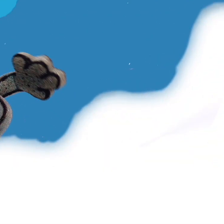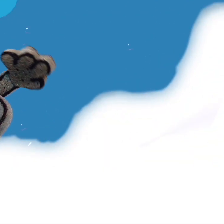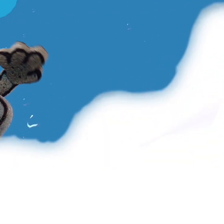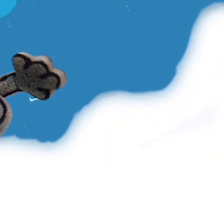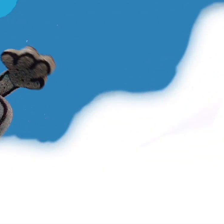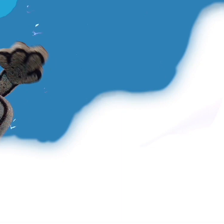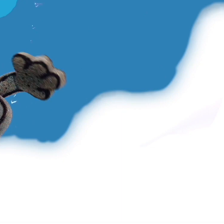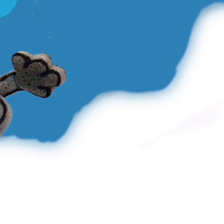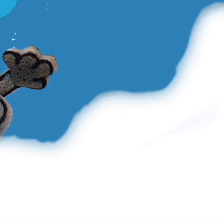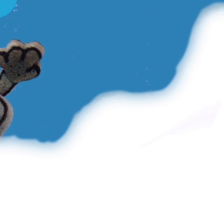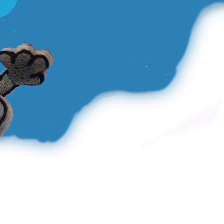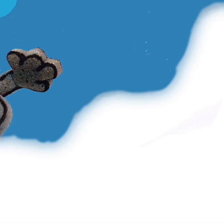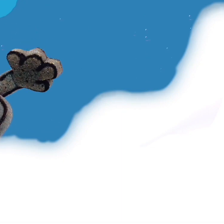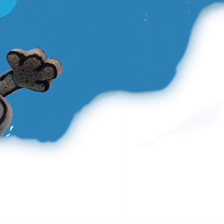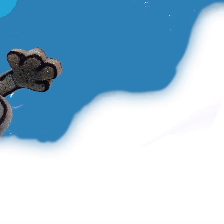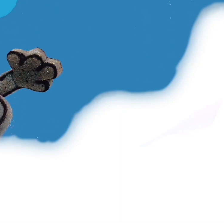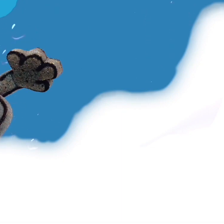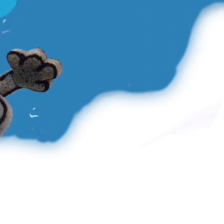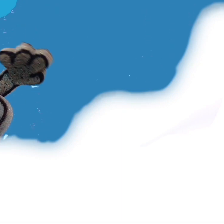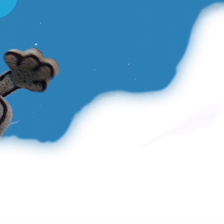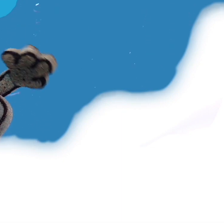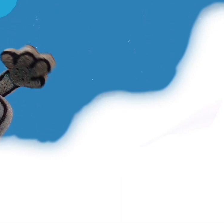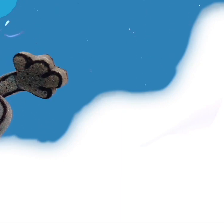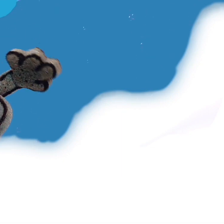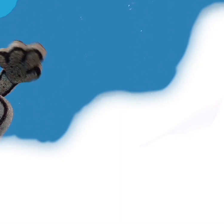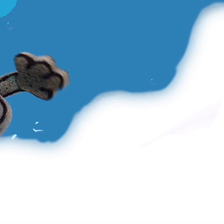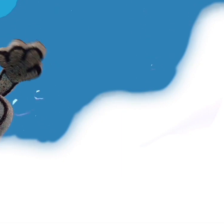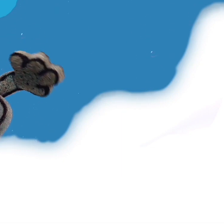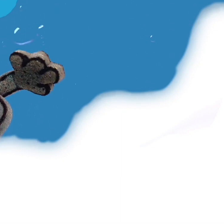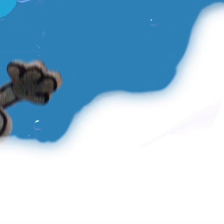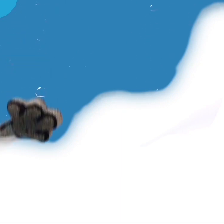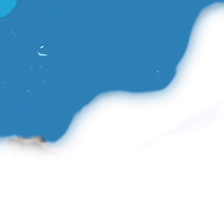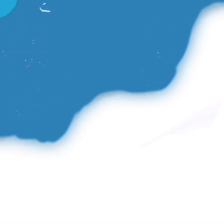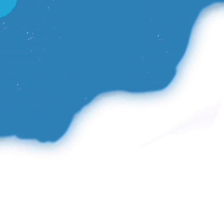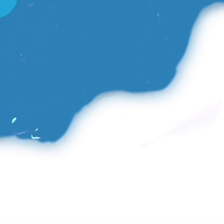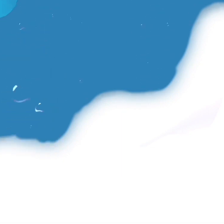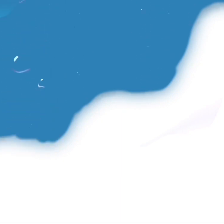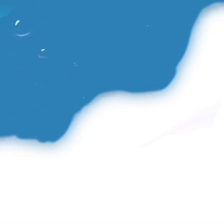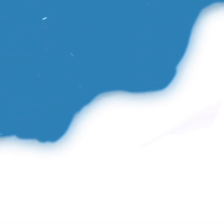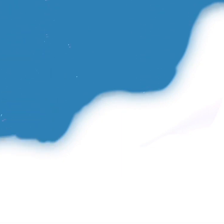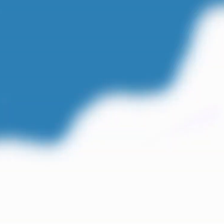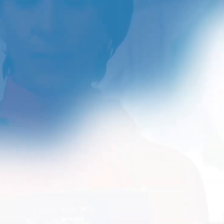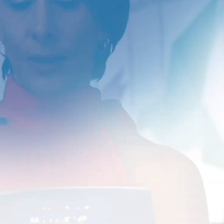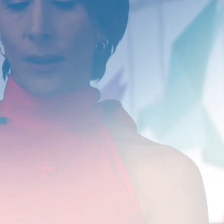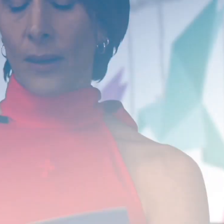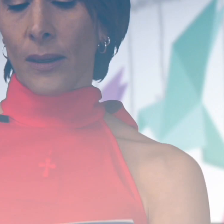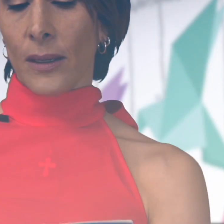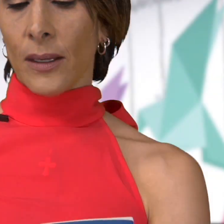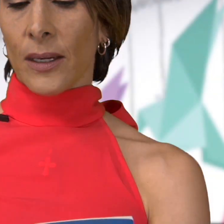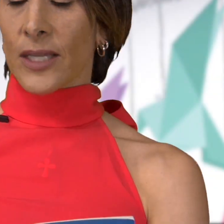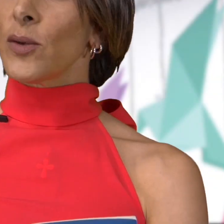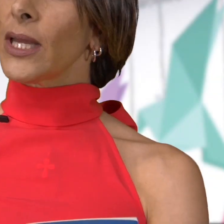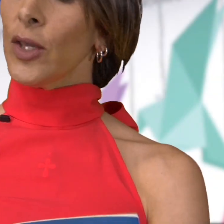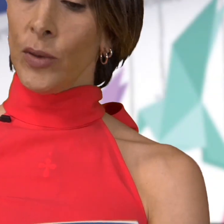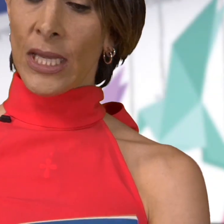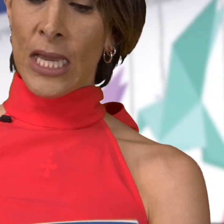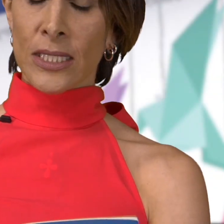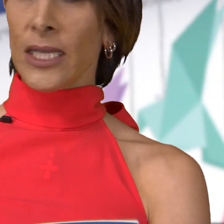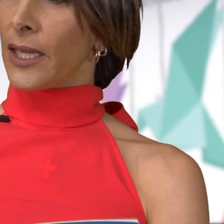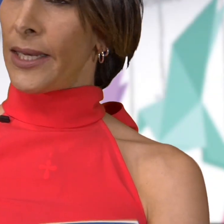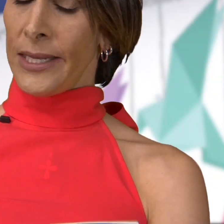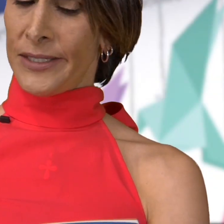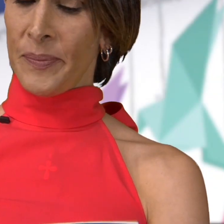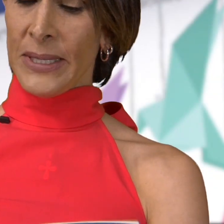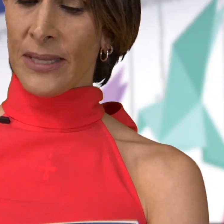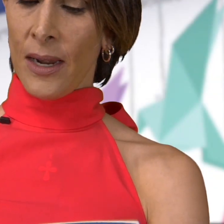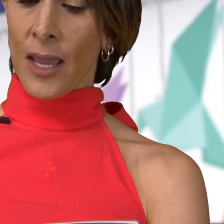Esta es una historia que a muchos les puede pasar, pero a mí me pareció tan graciosa que se la voy a contar. Resulta que un día,